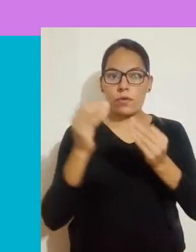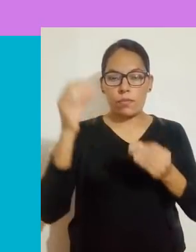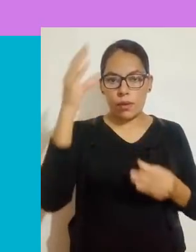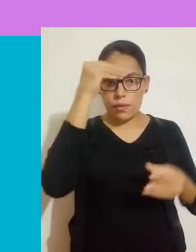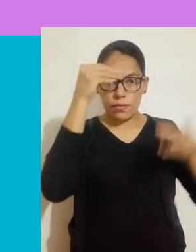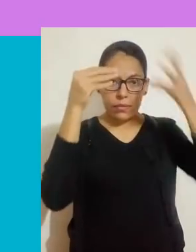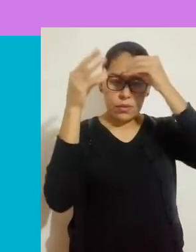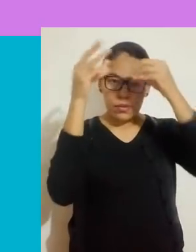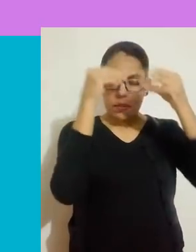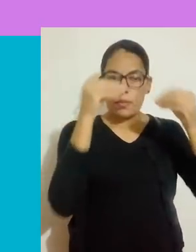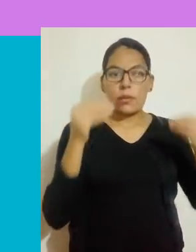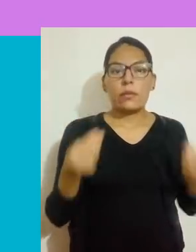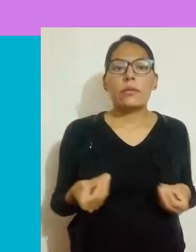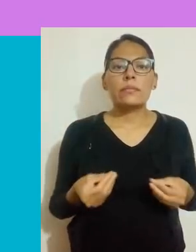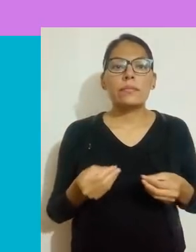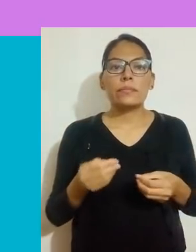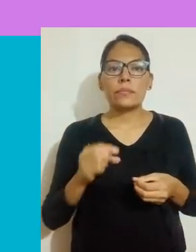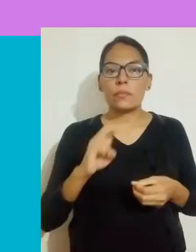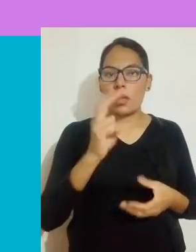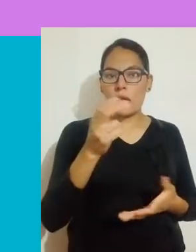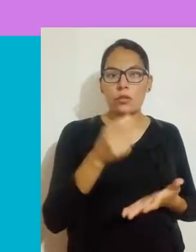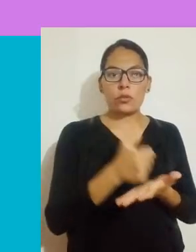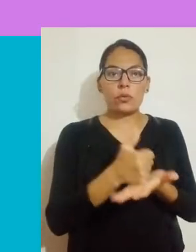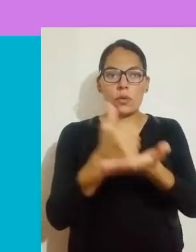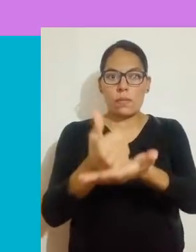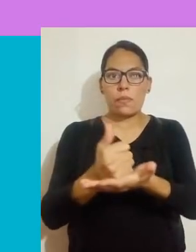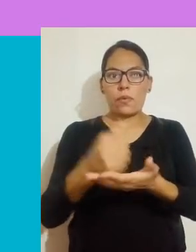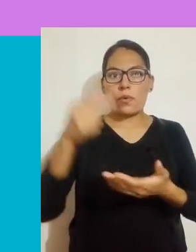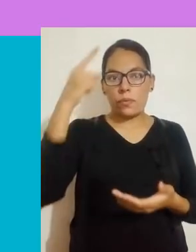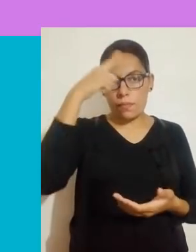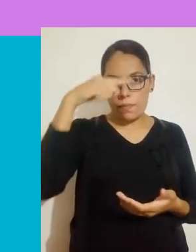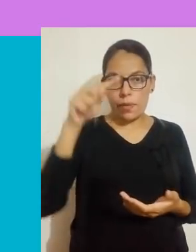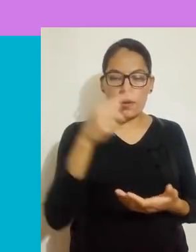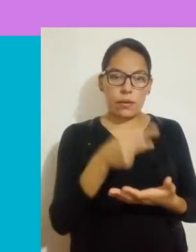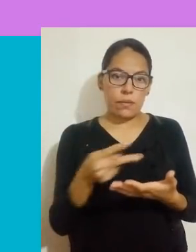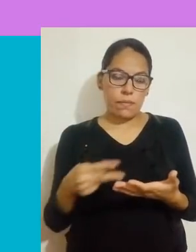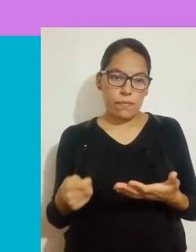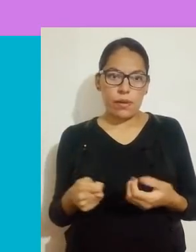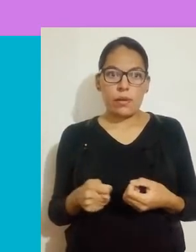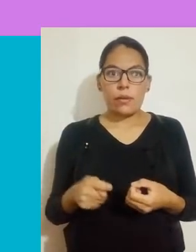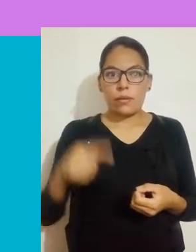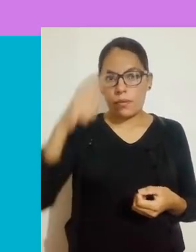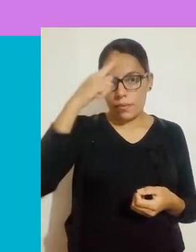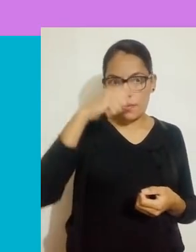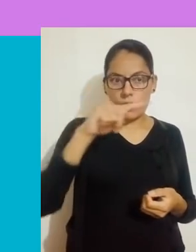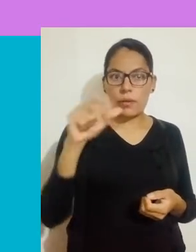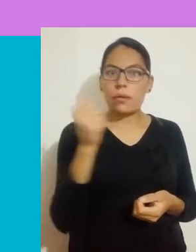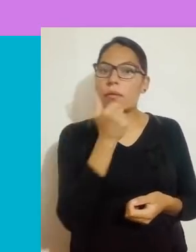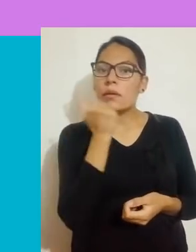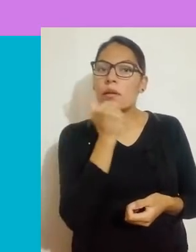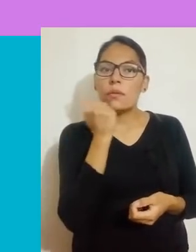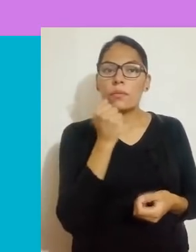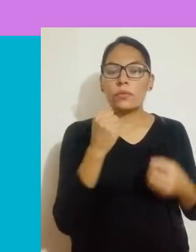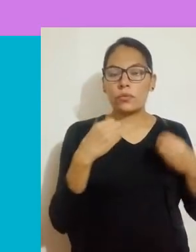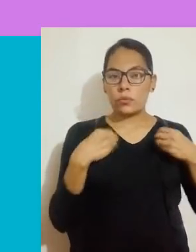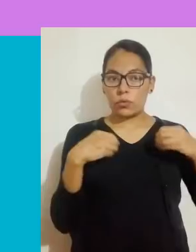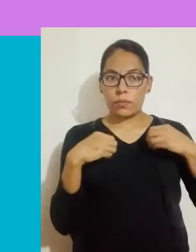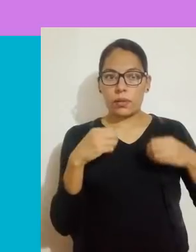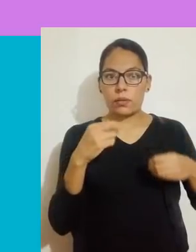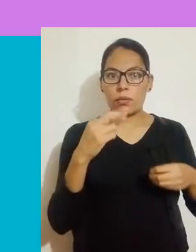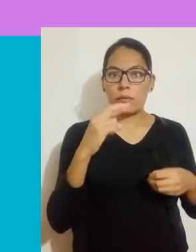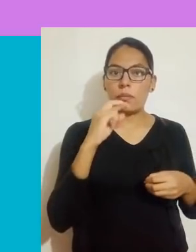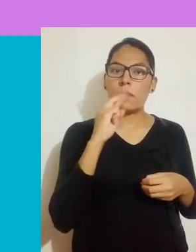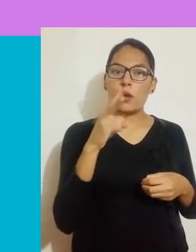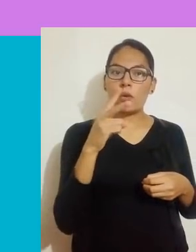Esto te servirá ya que a la hora de planear y diseñar tu recurso digital para tus alumnos, podrás ocupar